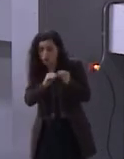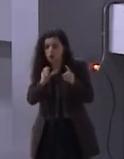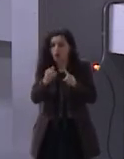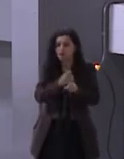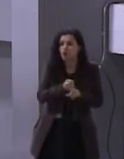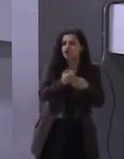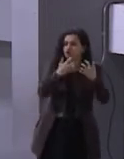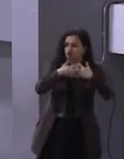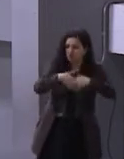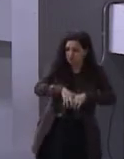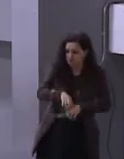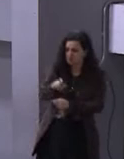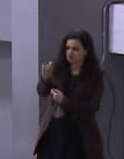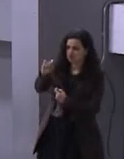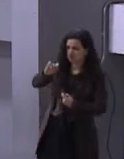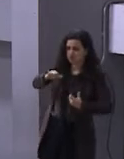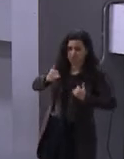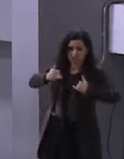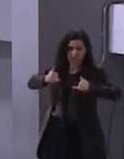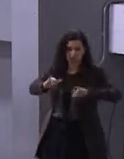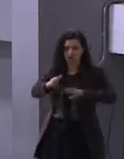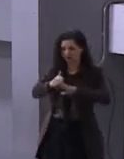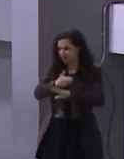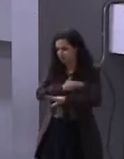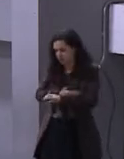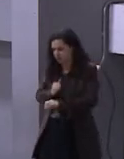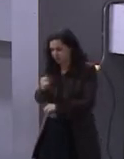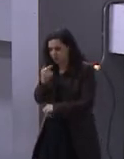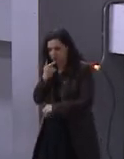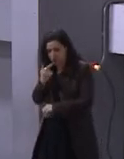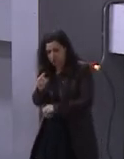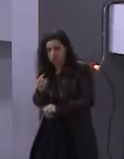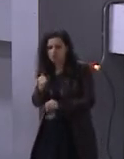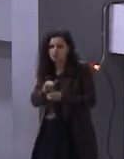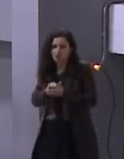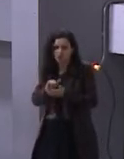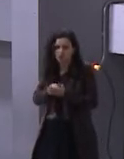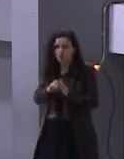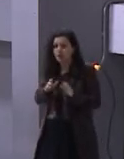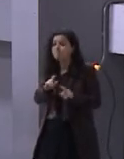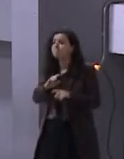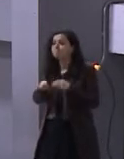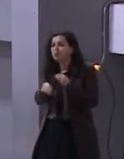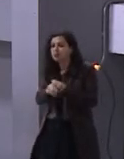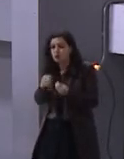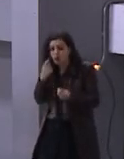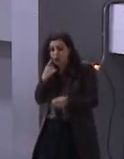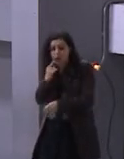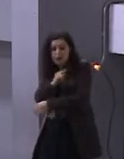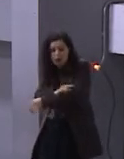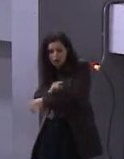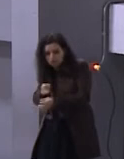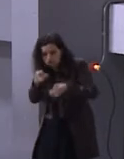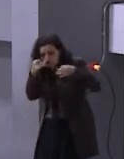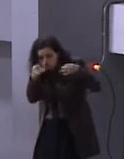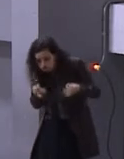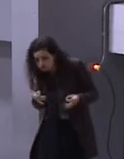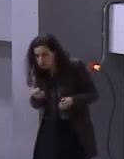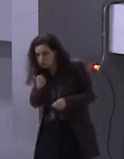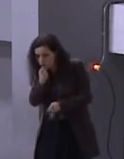de funcionamiento, inversión y ya lo que me mencioné de pasivos, sino también las garantías para el cumplimiento de ese